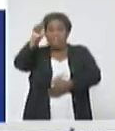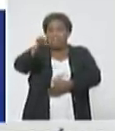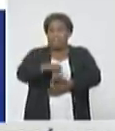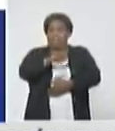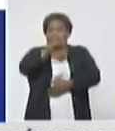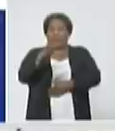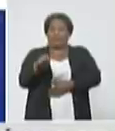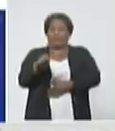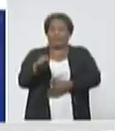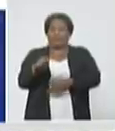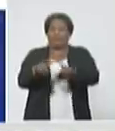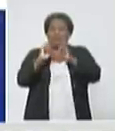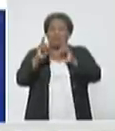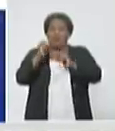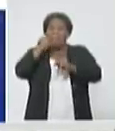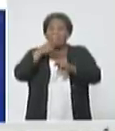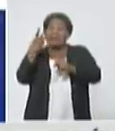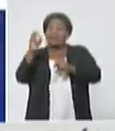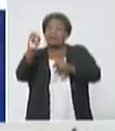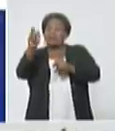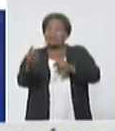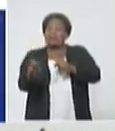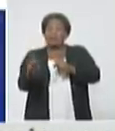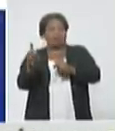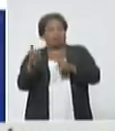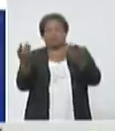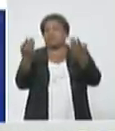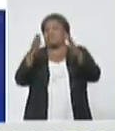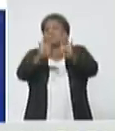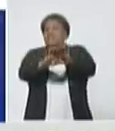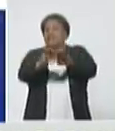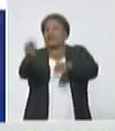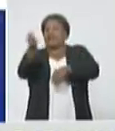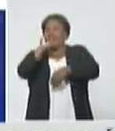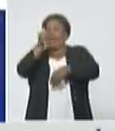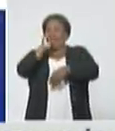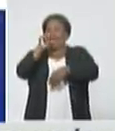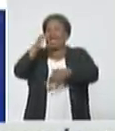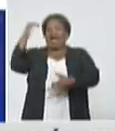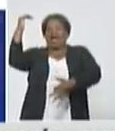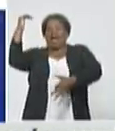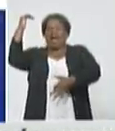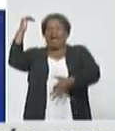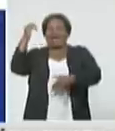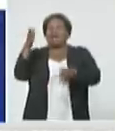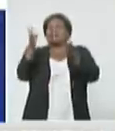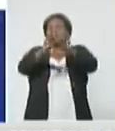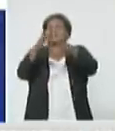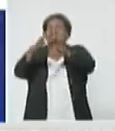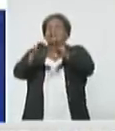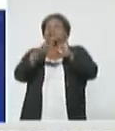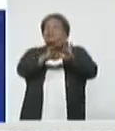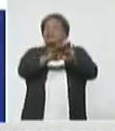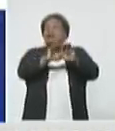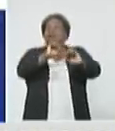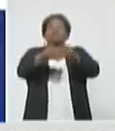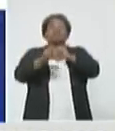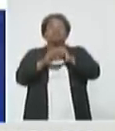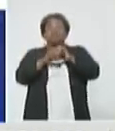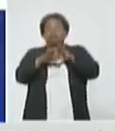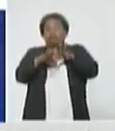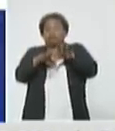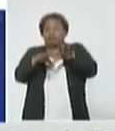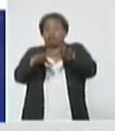30 personas, el cierre de bares, el cierre de clubes nocturnos, con el objetivo de controlar la propagación